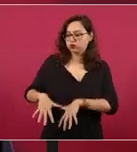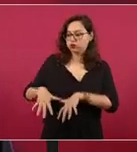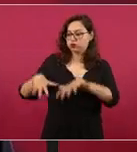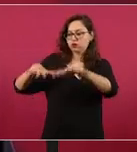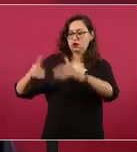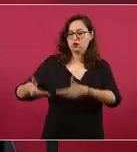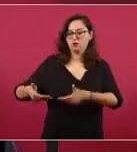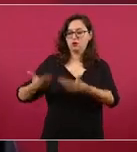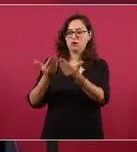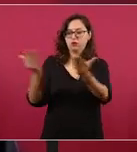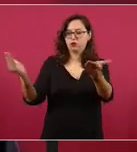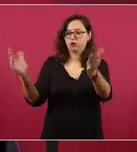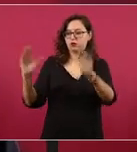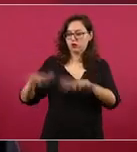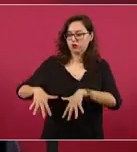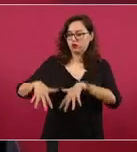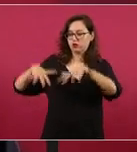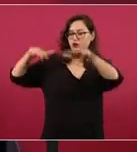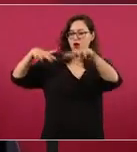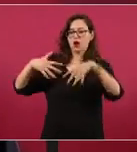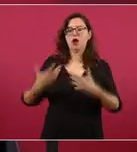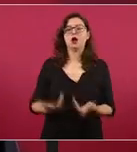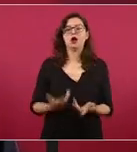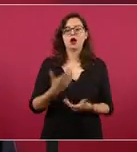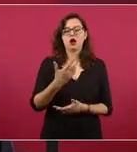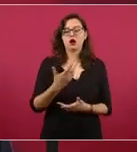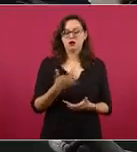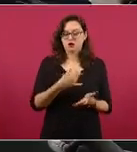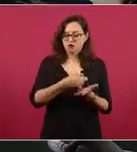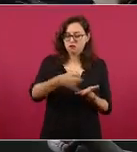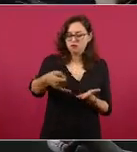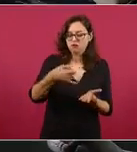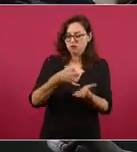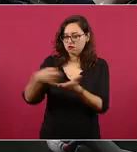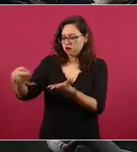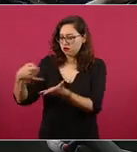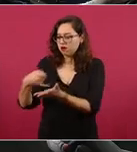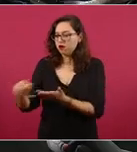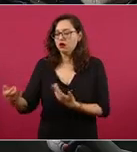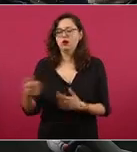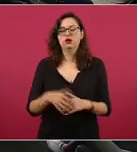los distritos de riego, el Sembrando Vida,